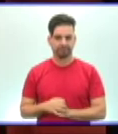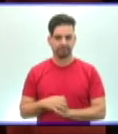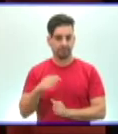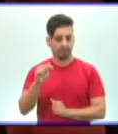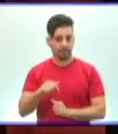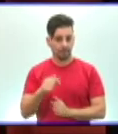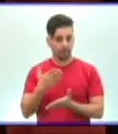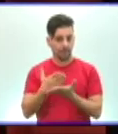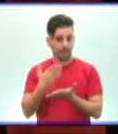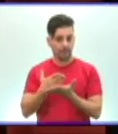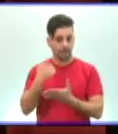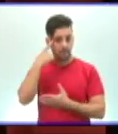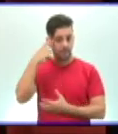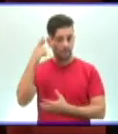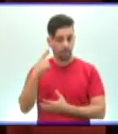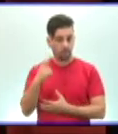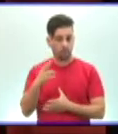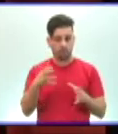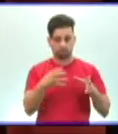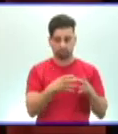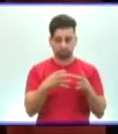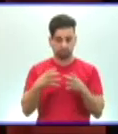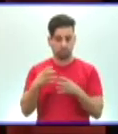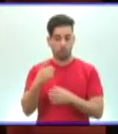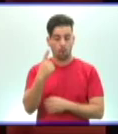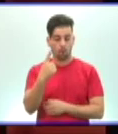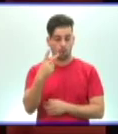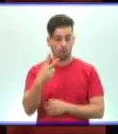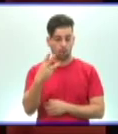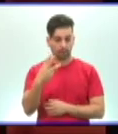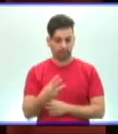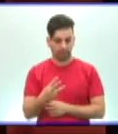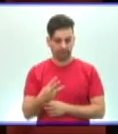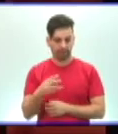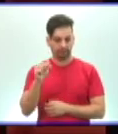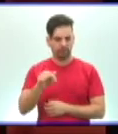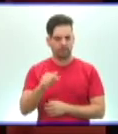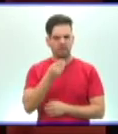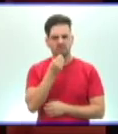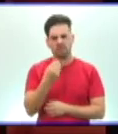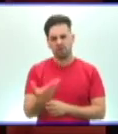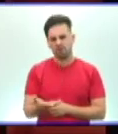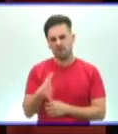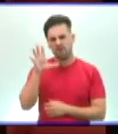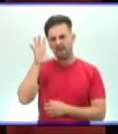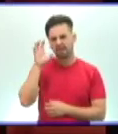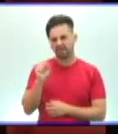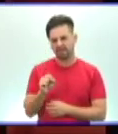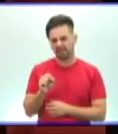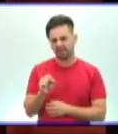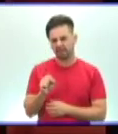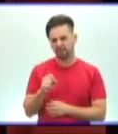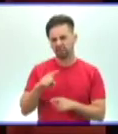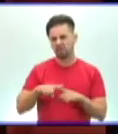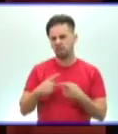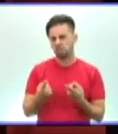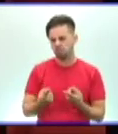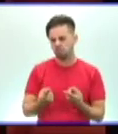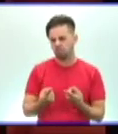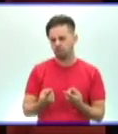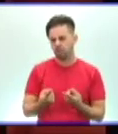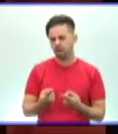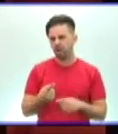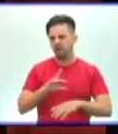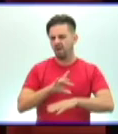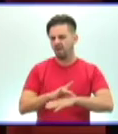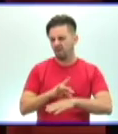y 3. Elementos particulares y de cultura que nos sirven para entender por qué nos enfermamos cada vez más con enfermedades típicas